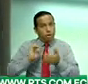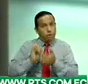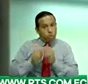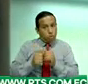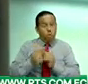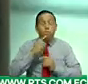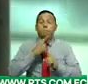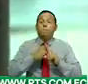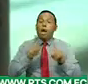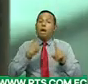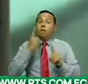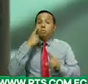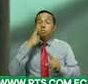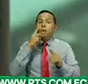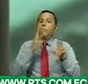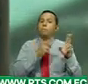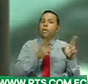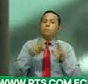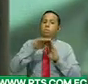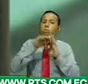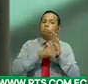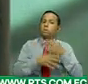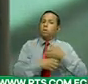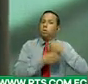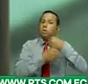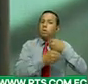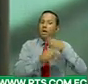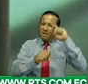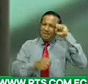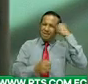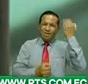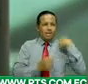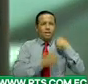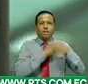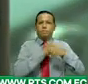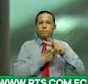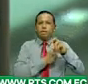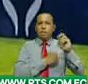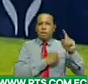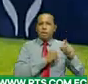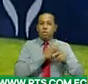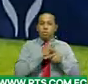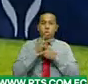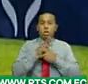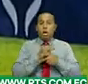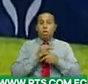vigentes y con los cuales se ejecutó el campeonato en el 2020. Siempre y cuando sea